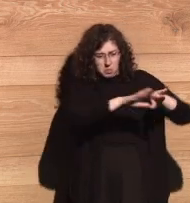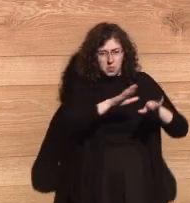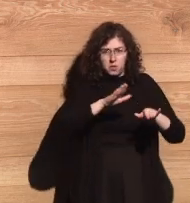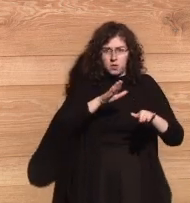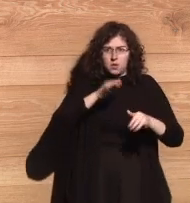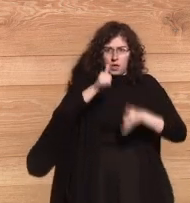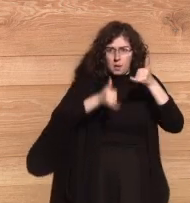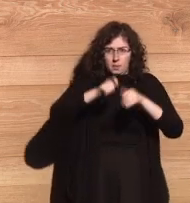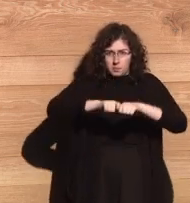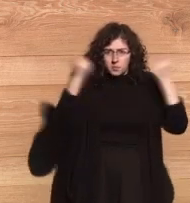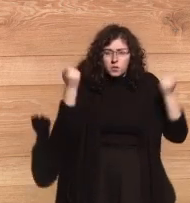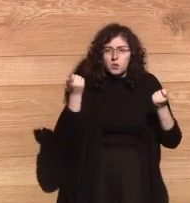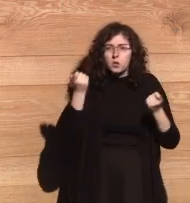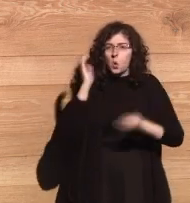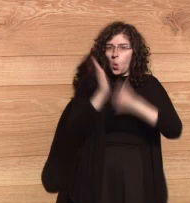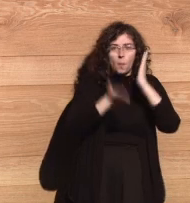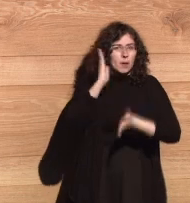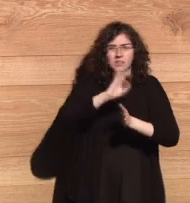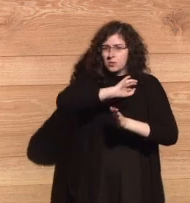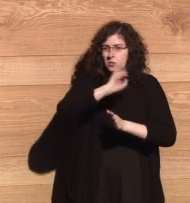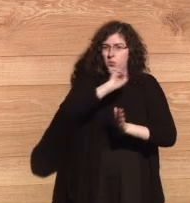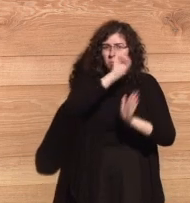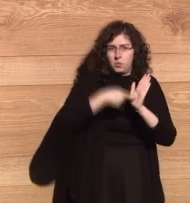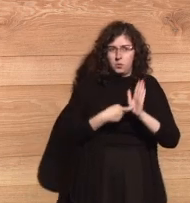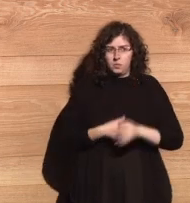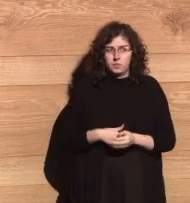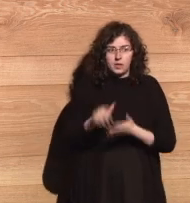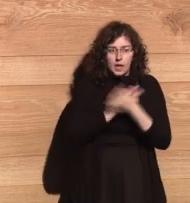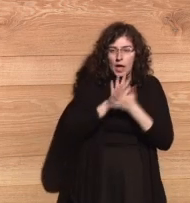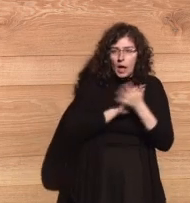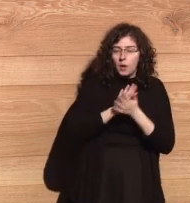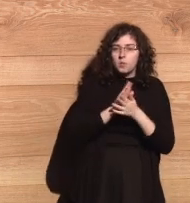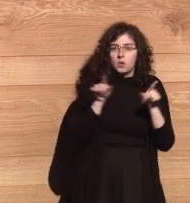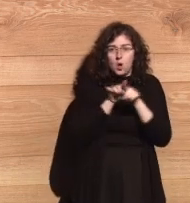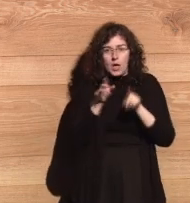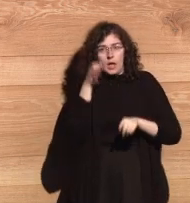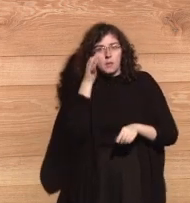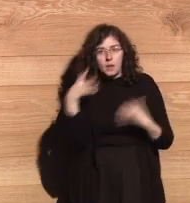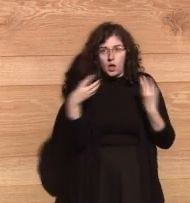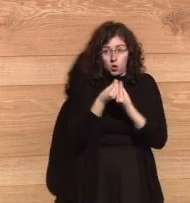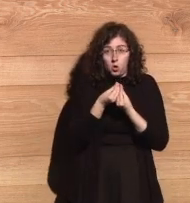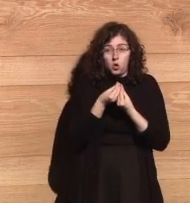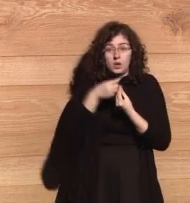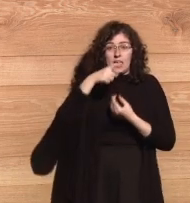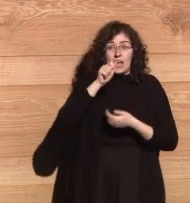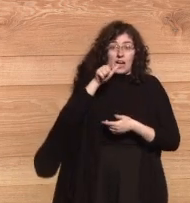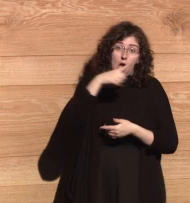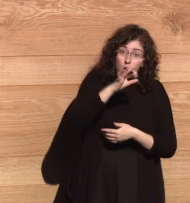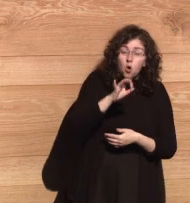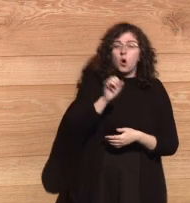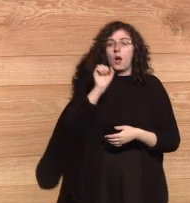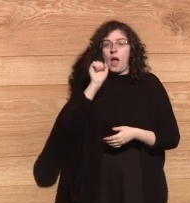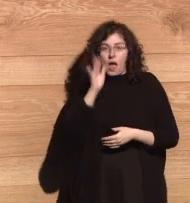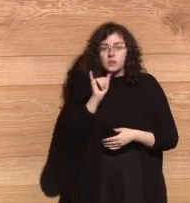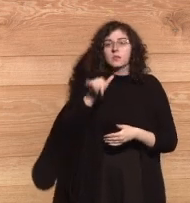en muy malas condiciones, en un maltrato extremo. Hablo con mi hermana que tiene un galgo y esto es teoría. No, pues yo esto lo he adoptado, vete